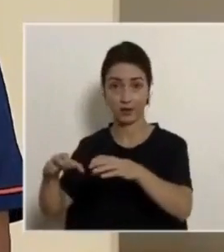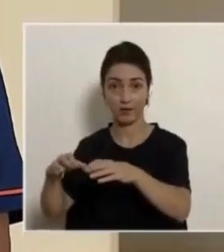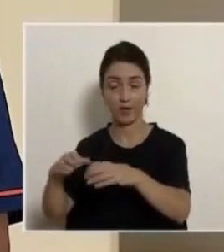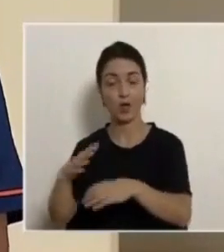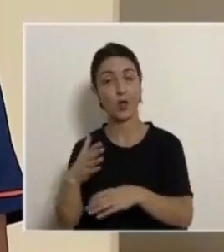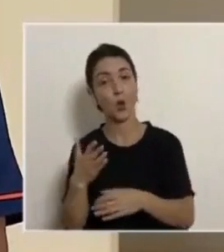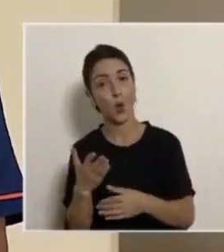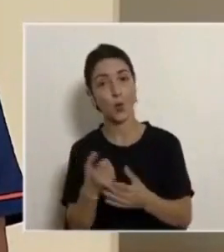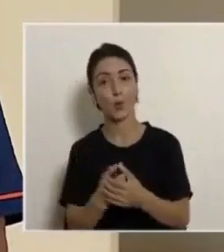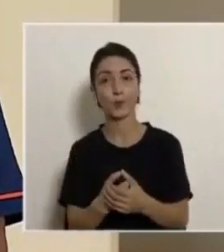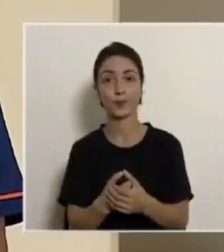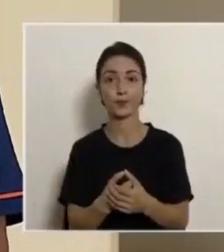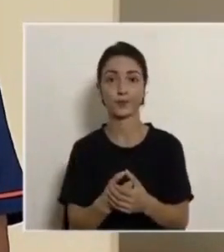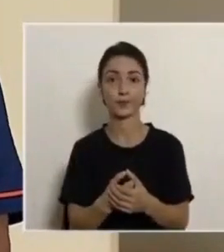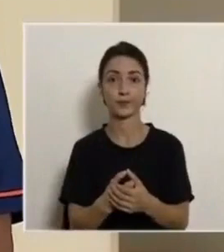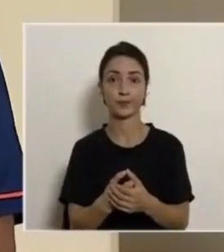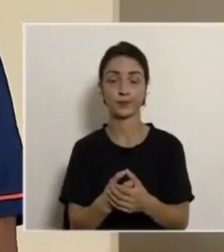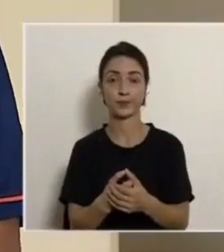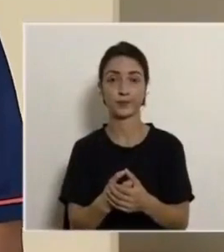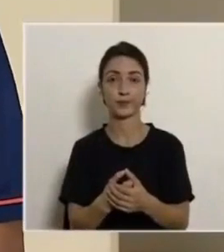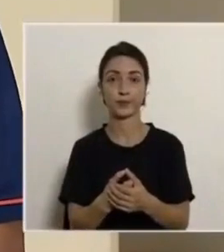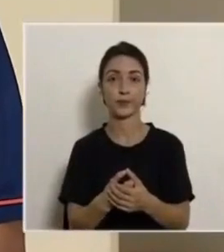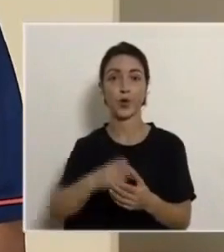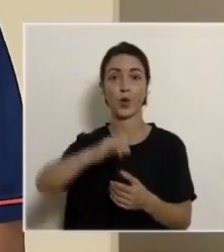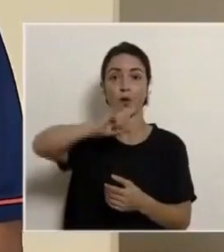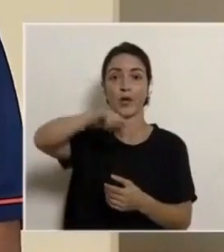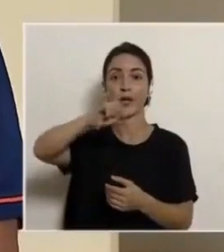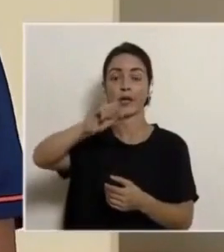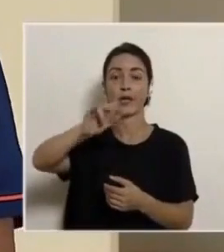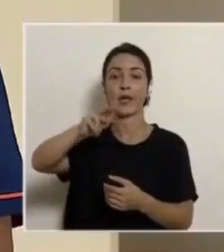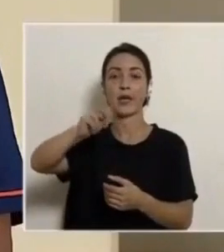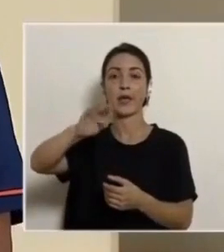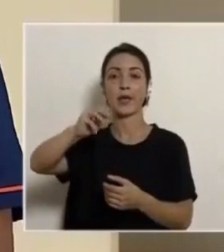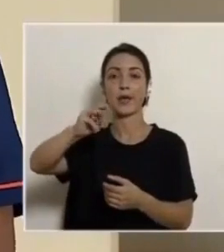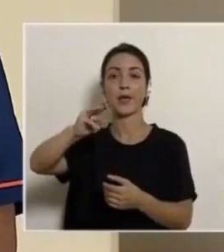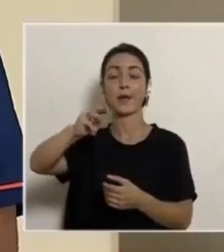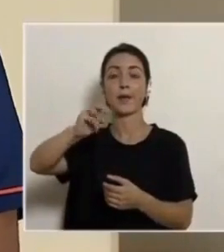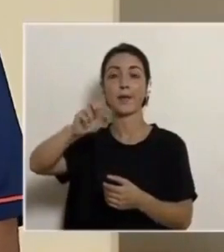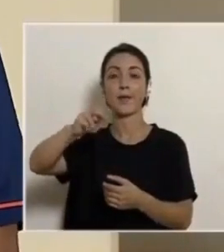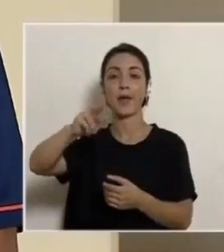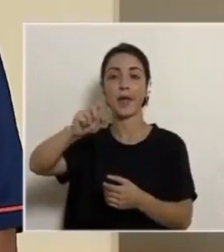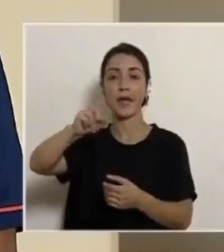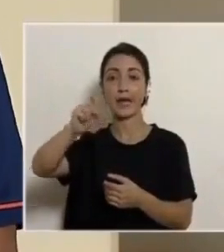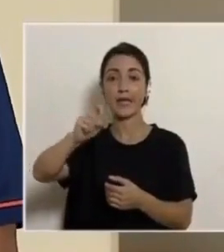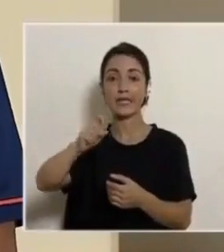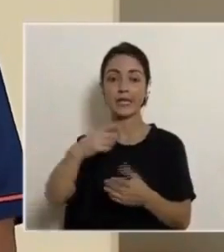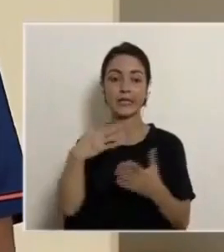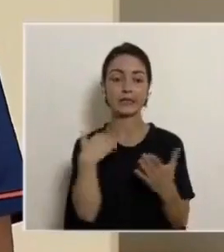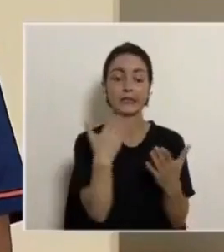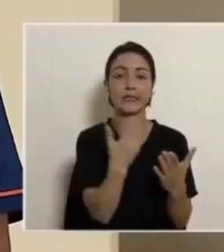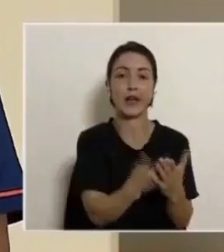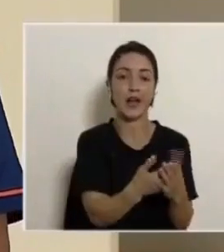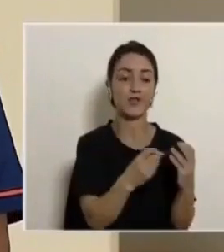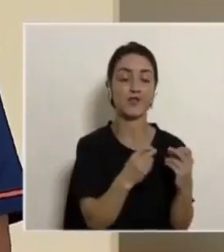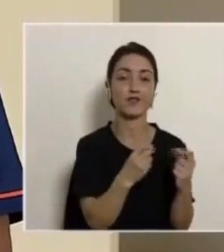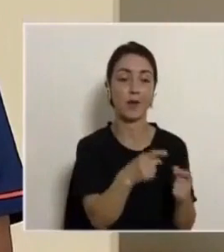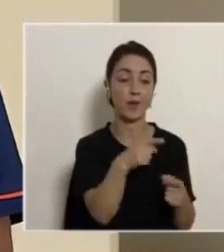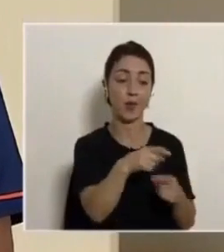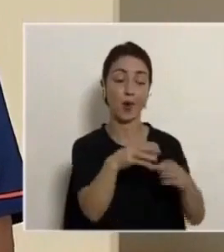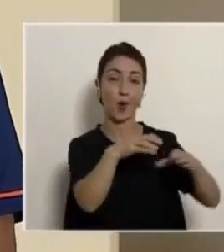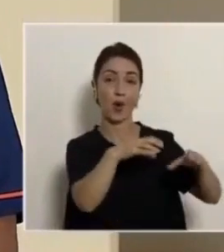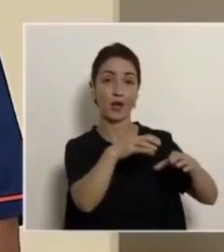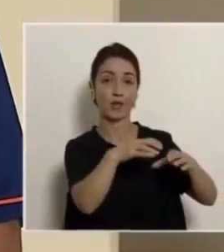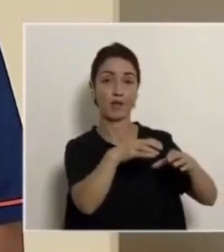o, como nos pasó en el Cantón de Jiménez durante el fin de semana, de tratar de llegar de manera temprana a una